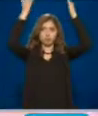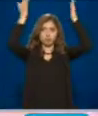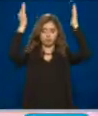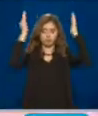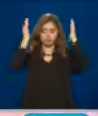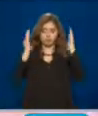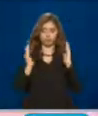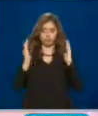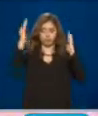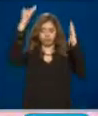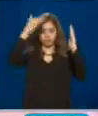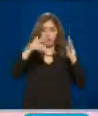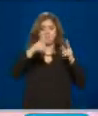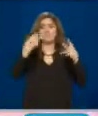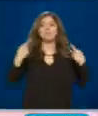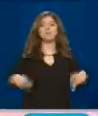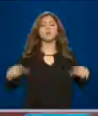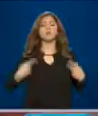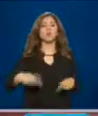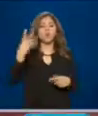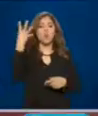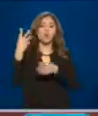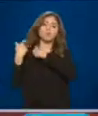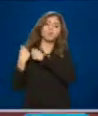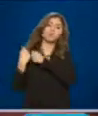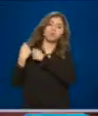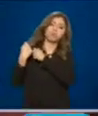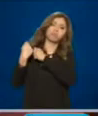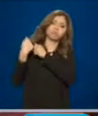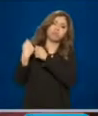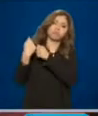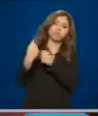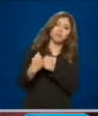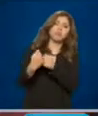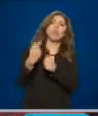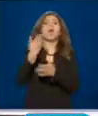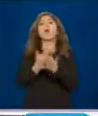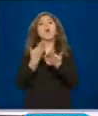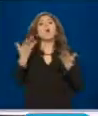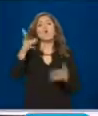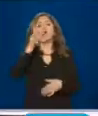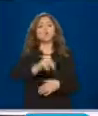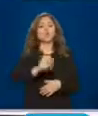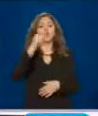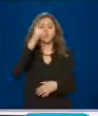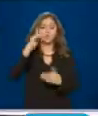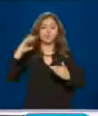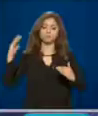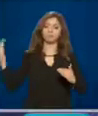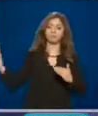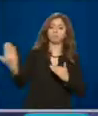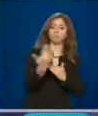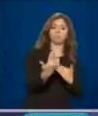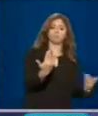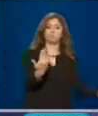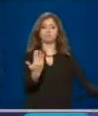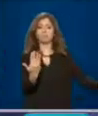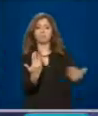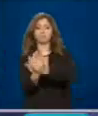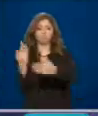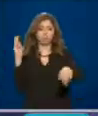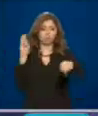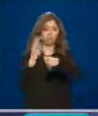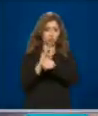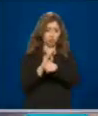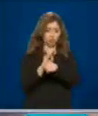4 Personas cargándolo. personas cargándole con velas. Antes era con palio, ahora nada más es lo con tapan, digamos. Sí, lo Lo tapan. cubren. Es